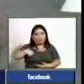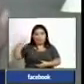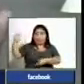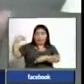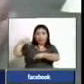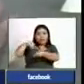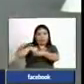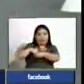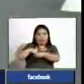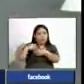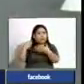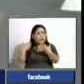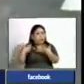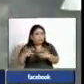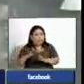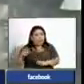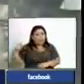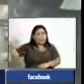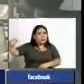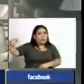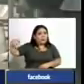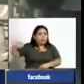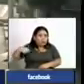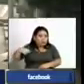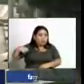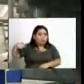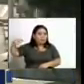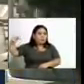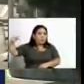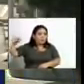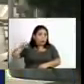Depósitos que han comenzado a disminuir.